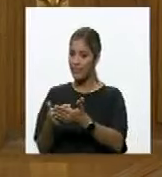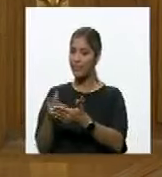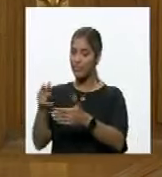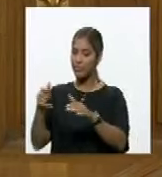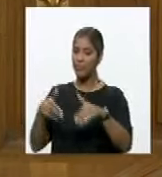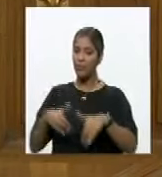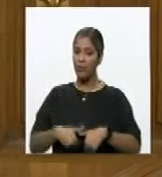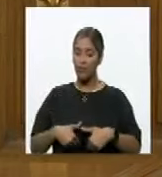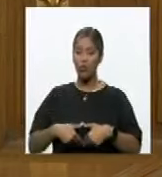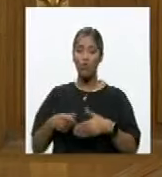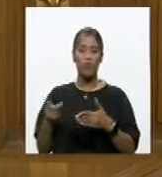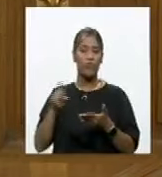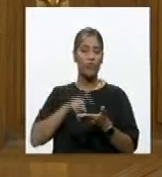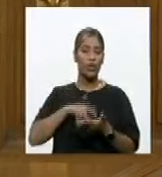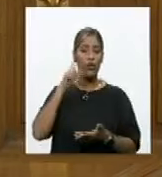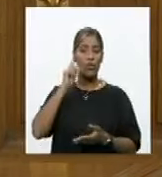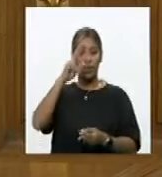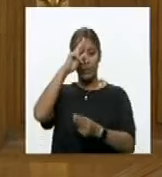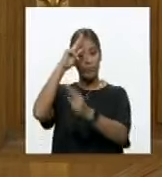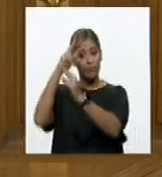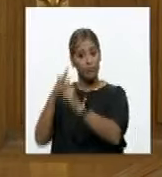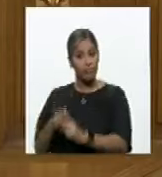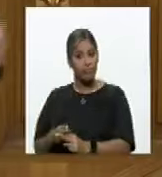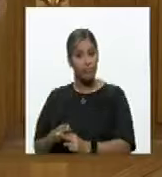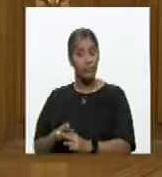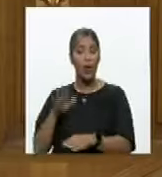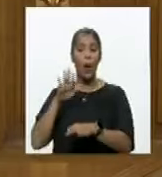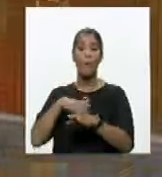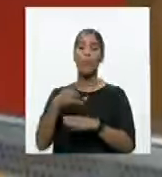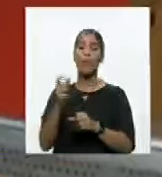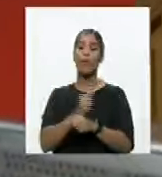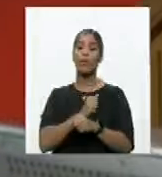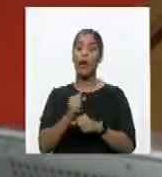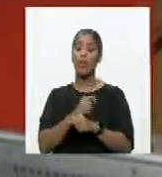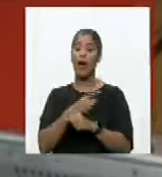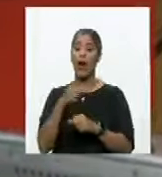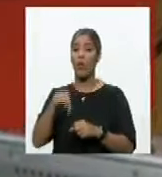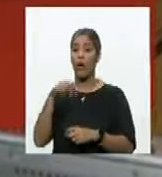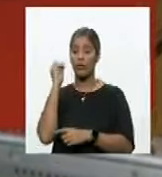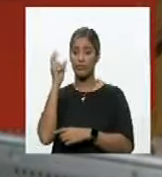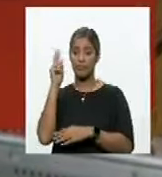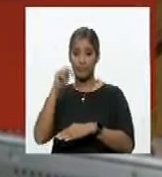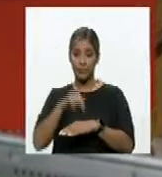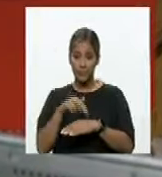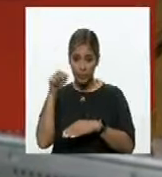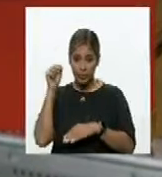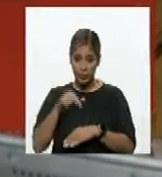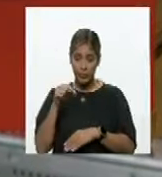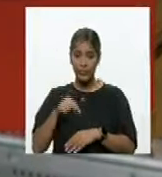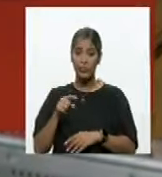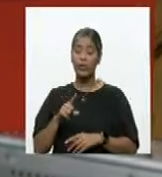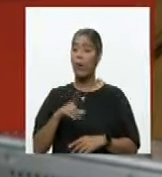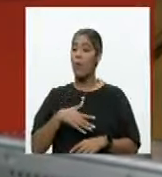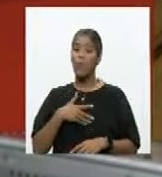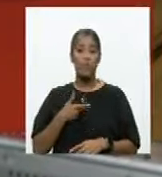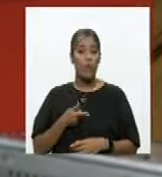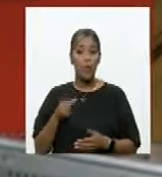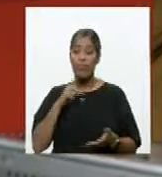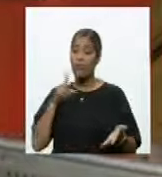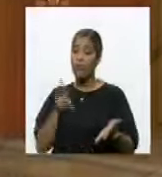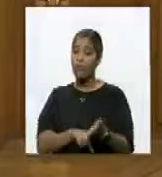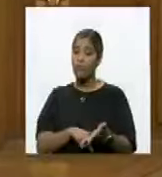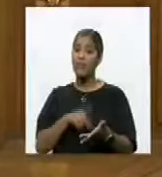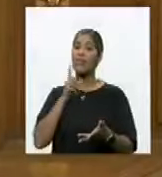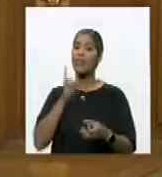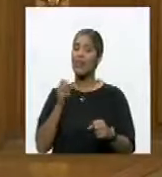trabajadores, todos merecen el reconocimiento, porque el trabajo parlamentario de todos nosotros no sería posible sin